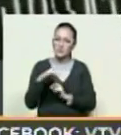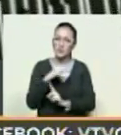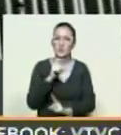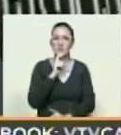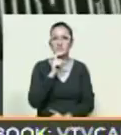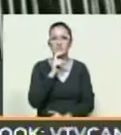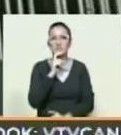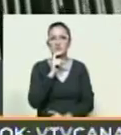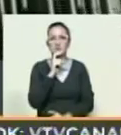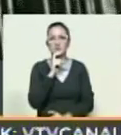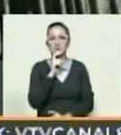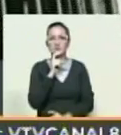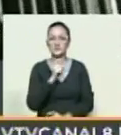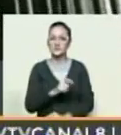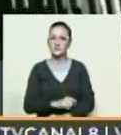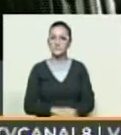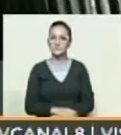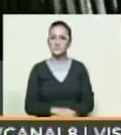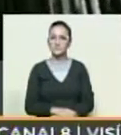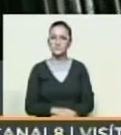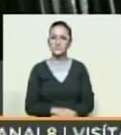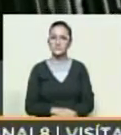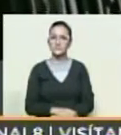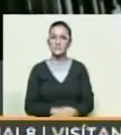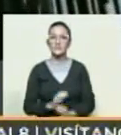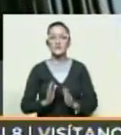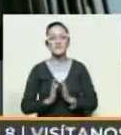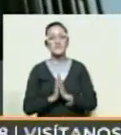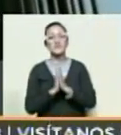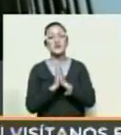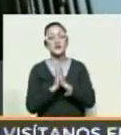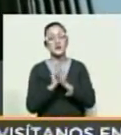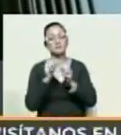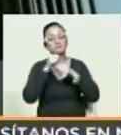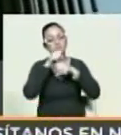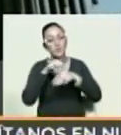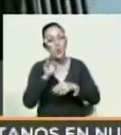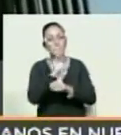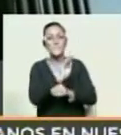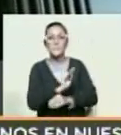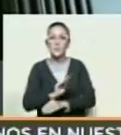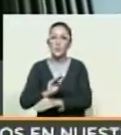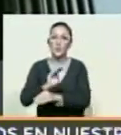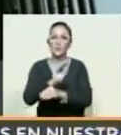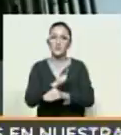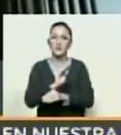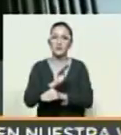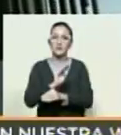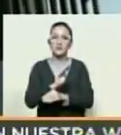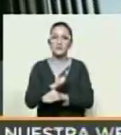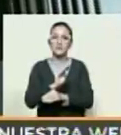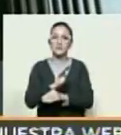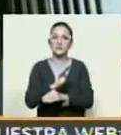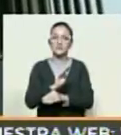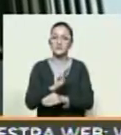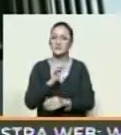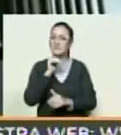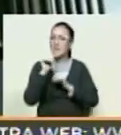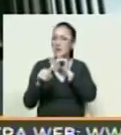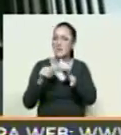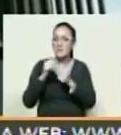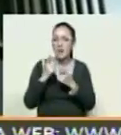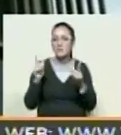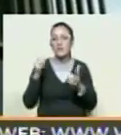a nivel internacional. Que la Santísima Virgen nos proteja y nos libre de toda maldad.